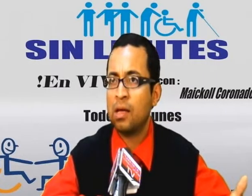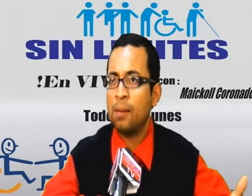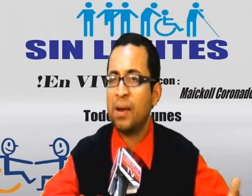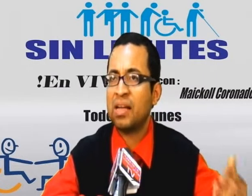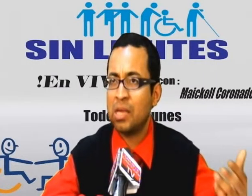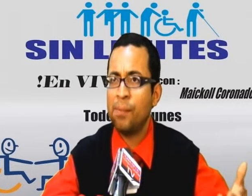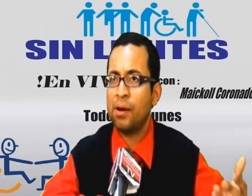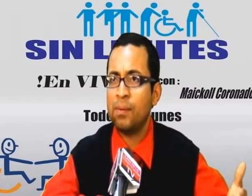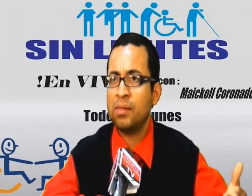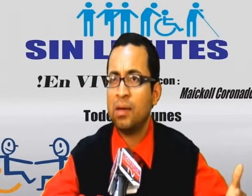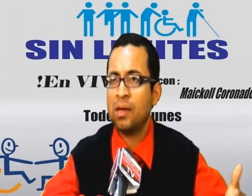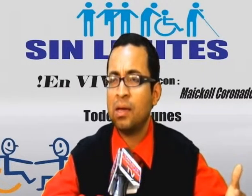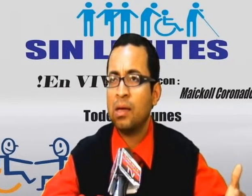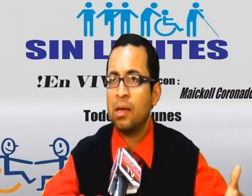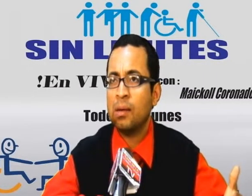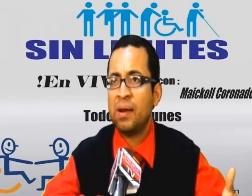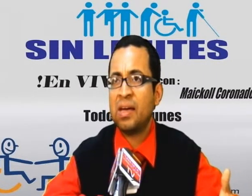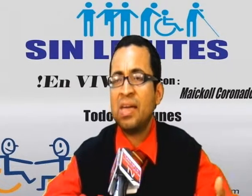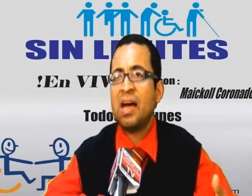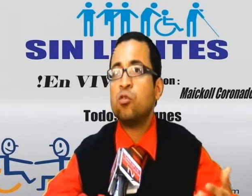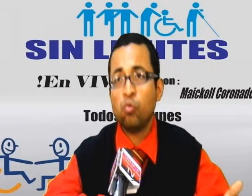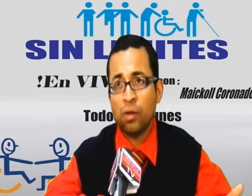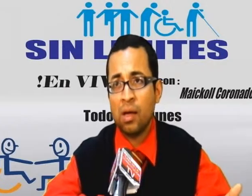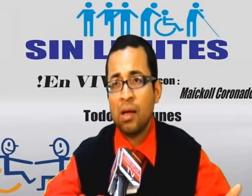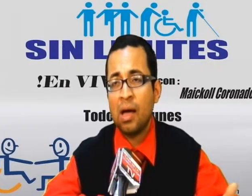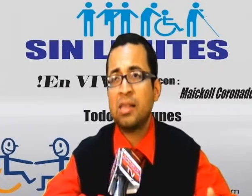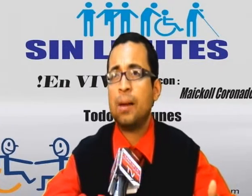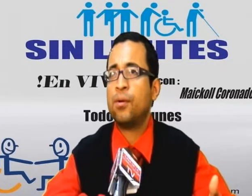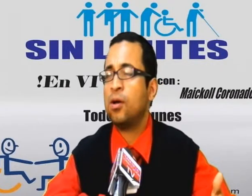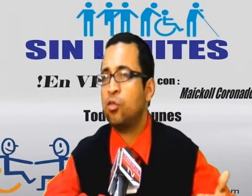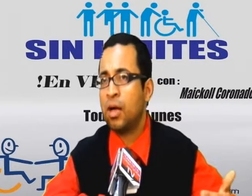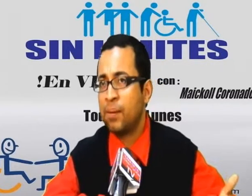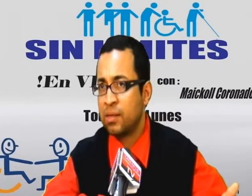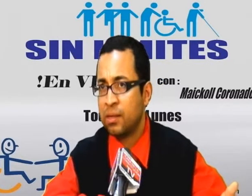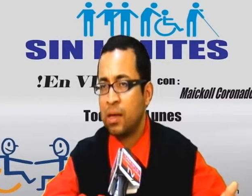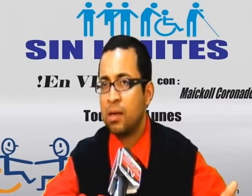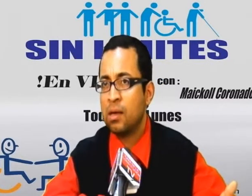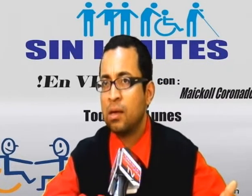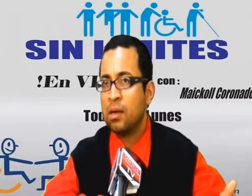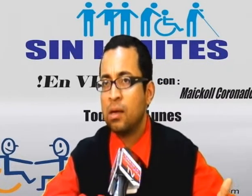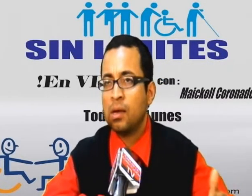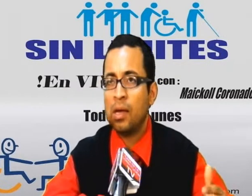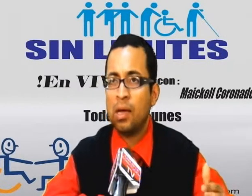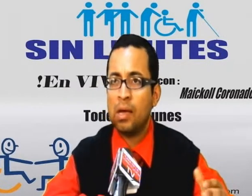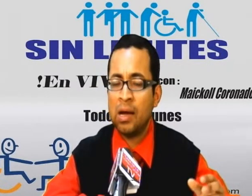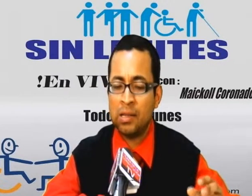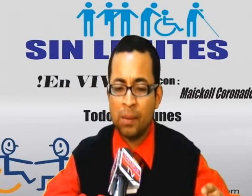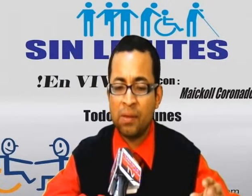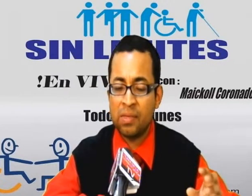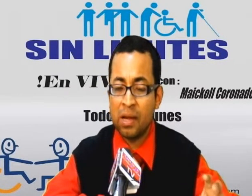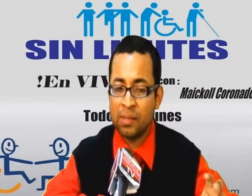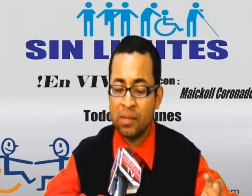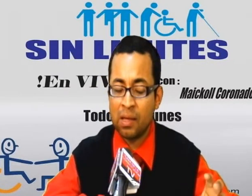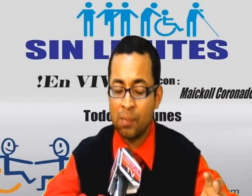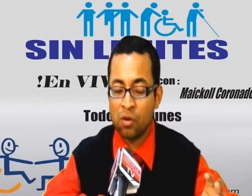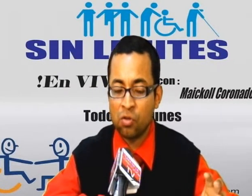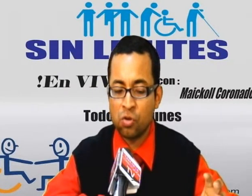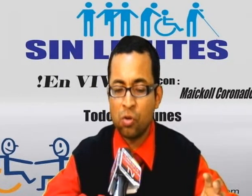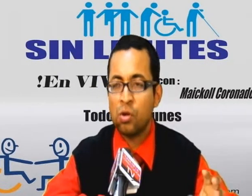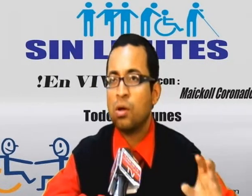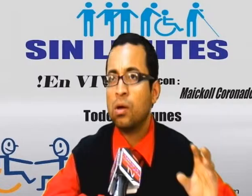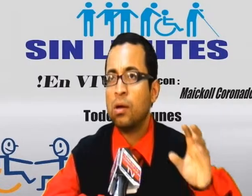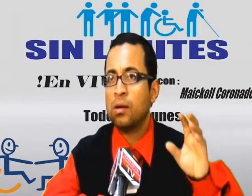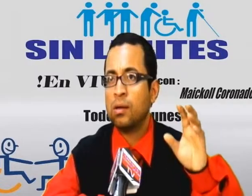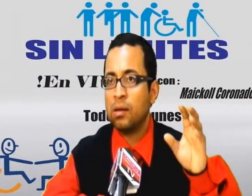discapacidad, para que sepa realmente que, para que haya ayuda hacia la persona con discapacidad, en el tema de discapacidad, mejor